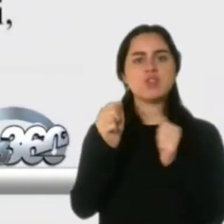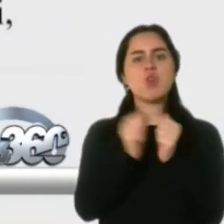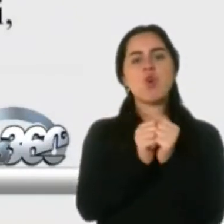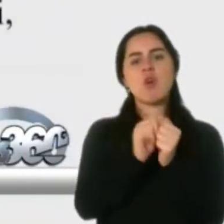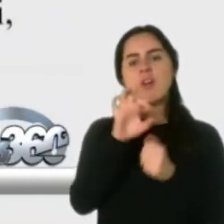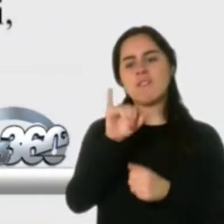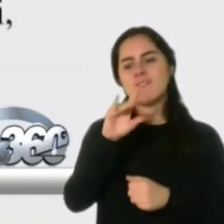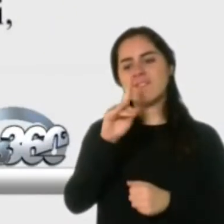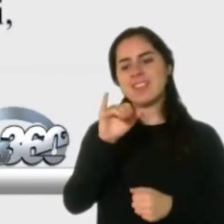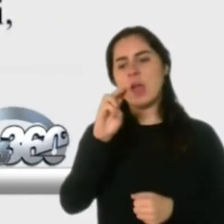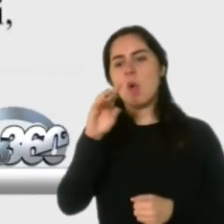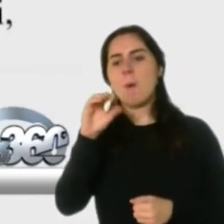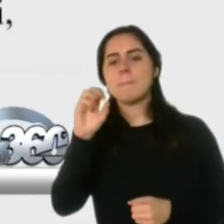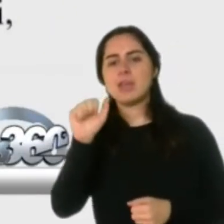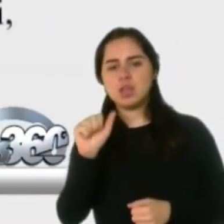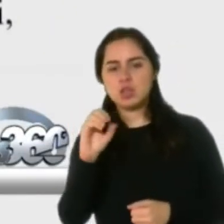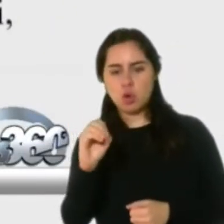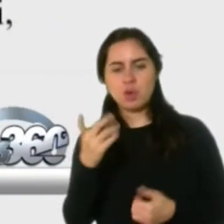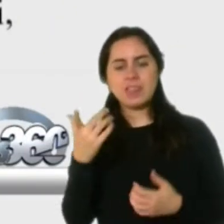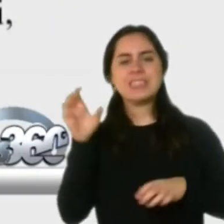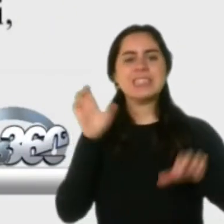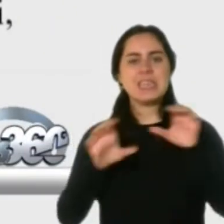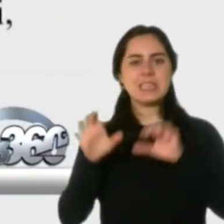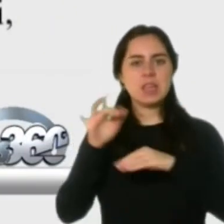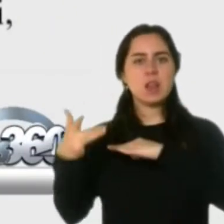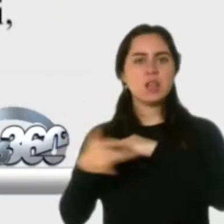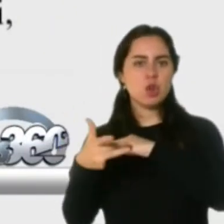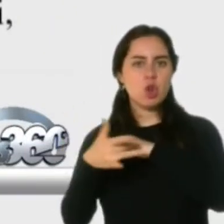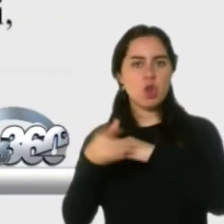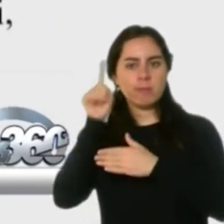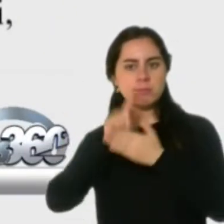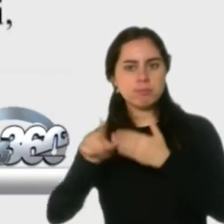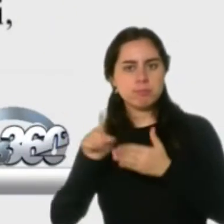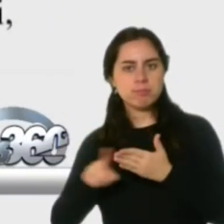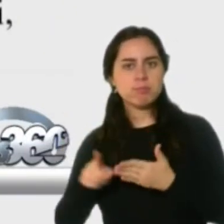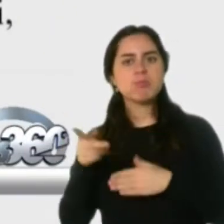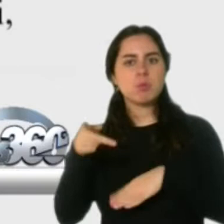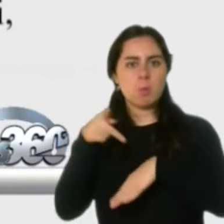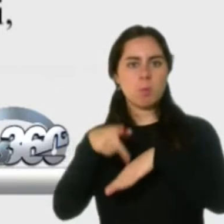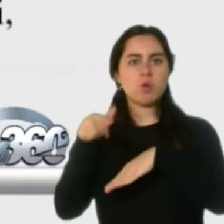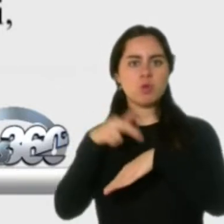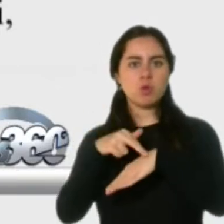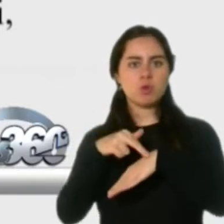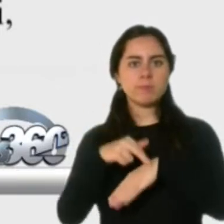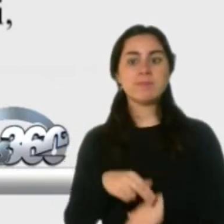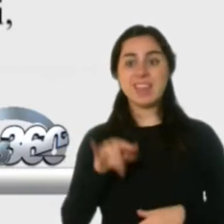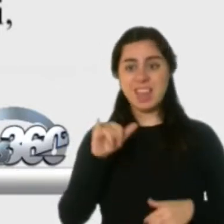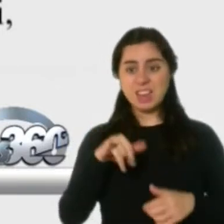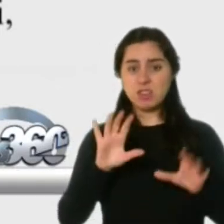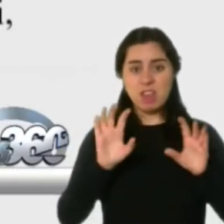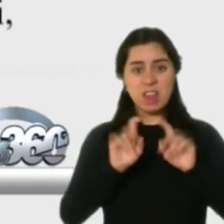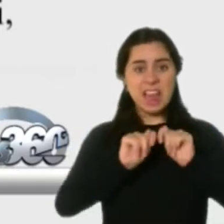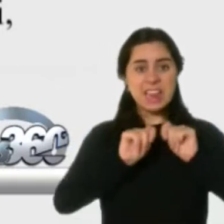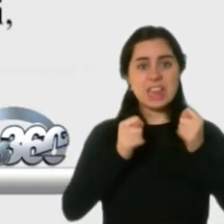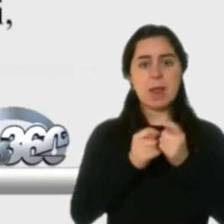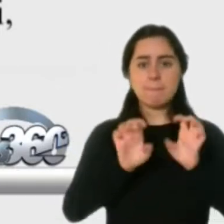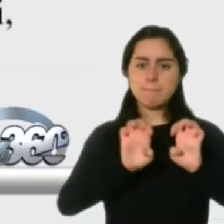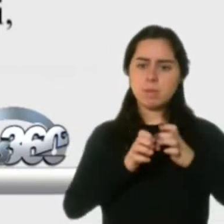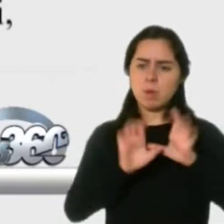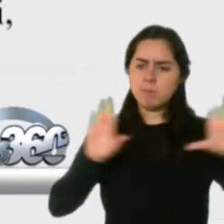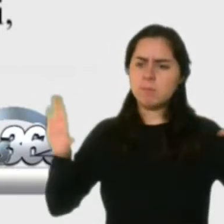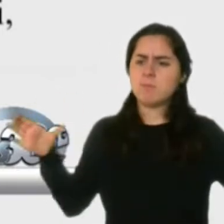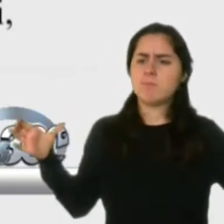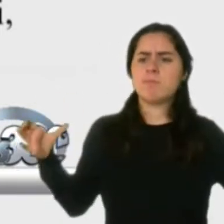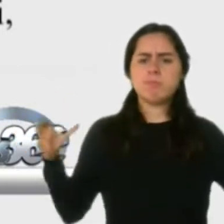Tecnología e Investigación de Puerto Rico. Quiero recalcar que esto es un equipo multidisciplinario, una